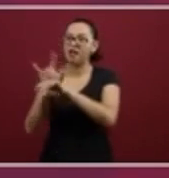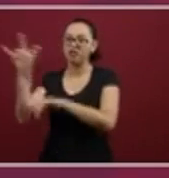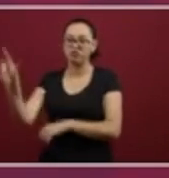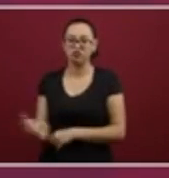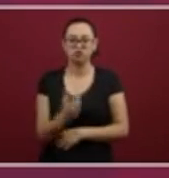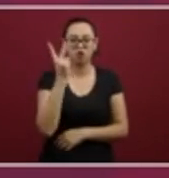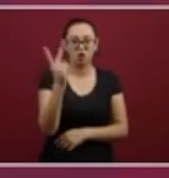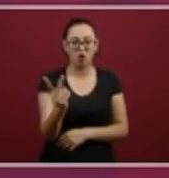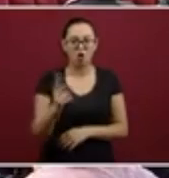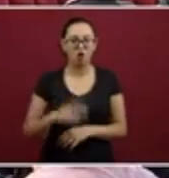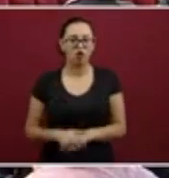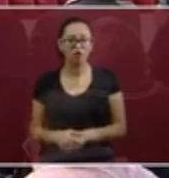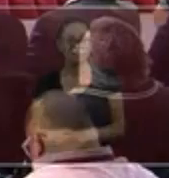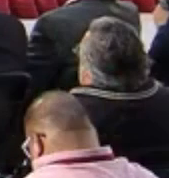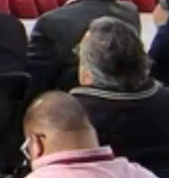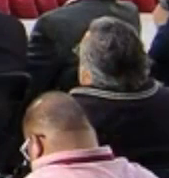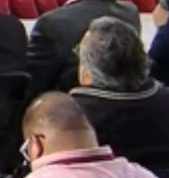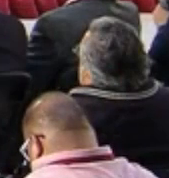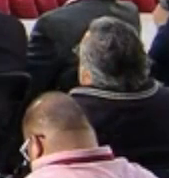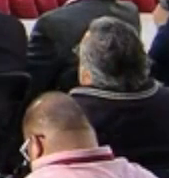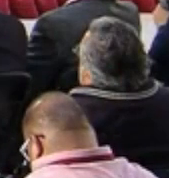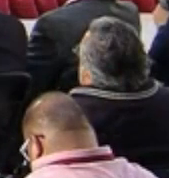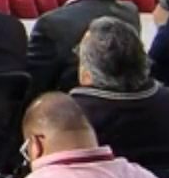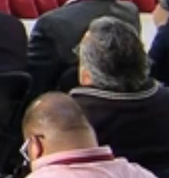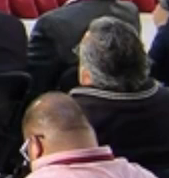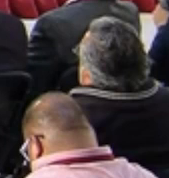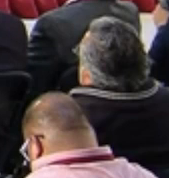Y llevaban hasta el perico.